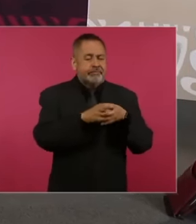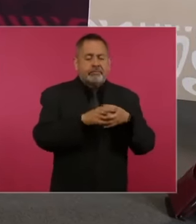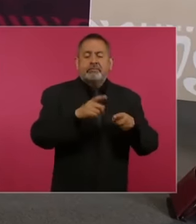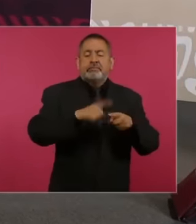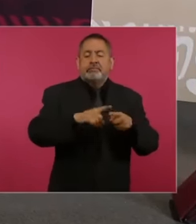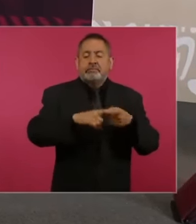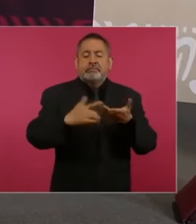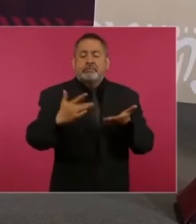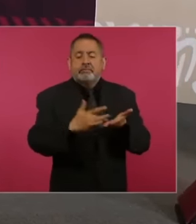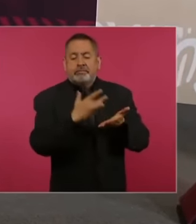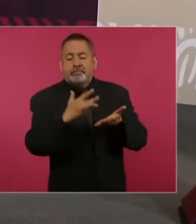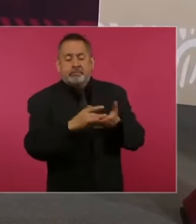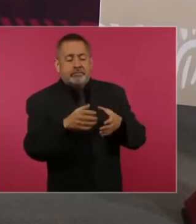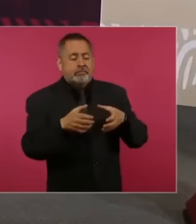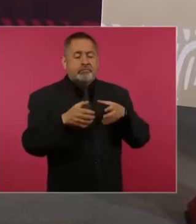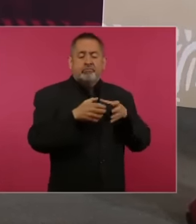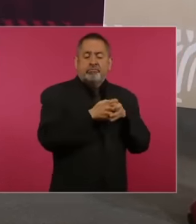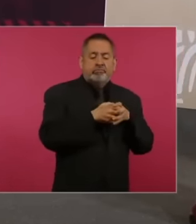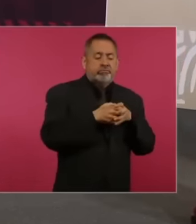respaldado